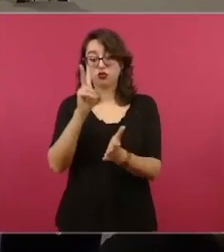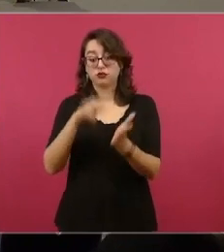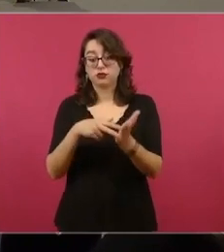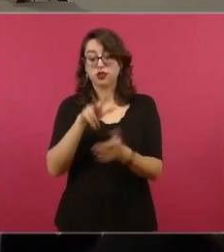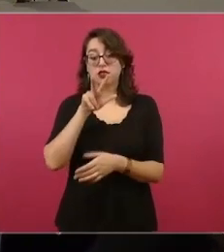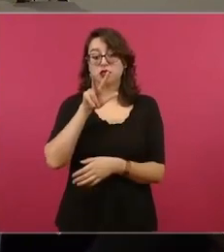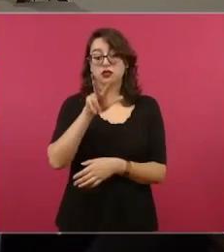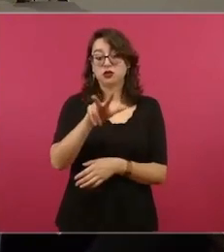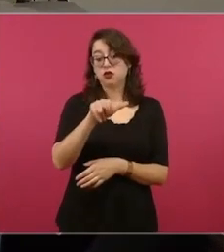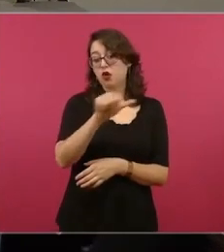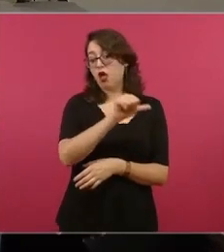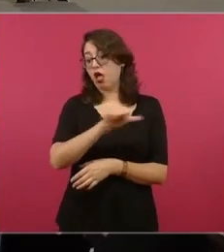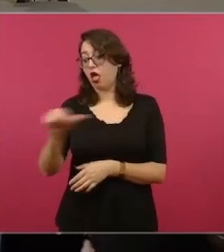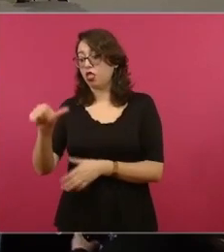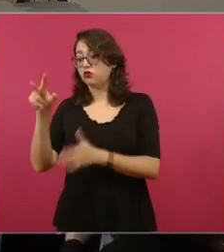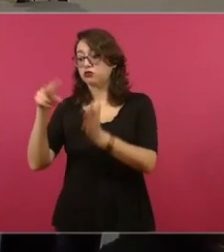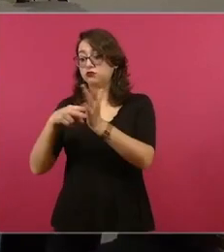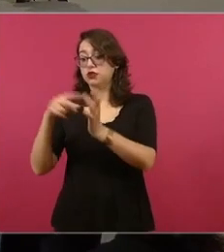el